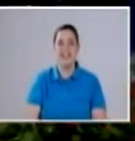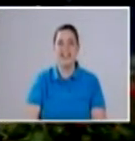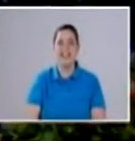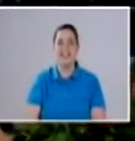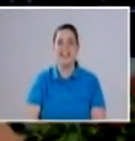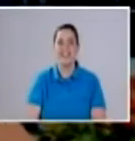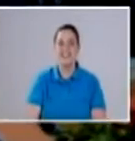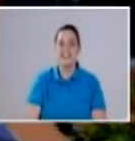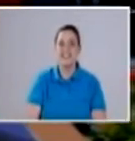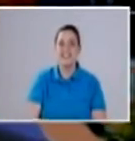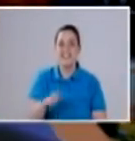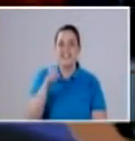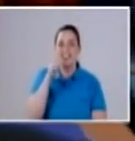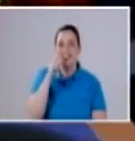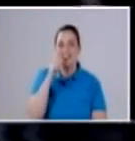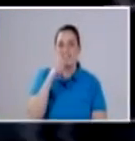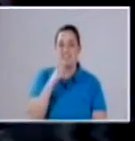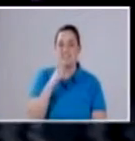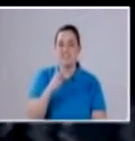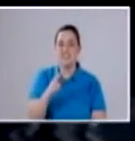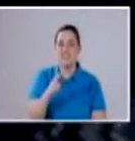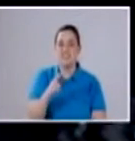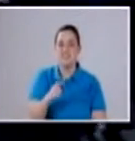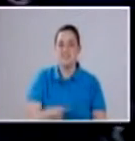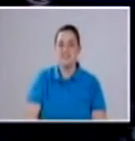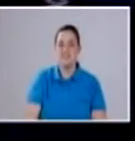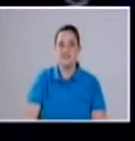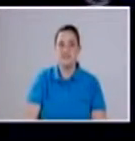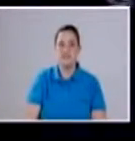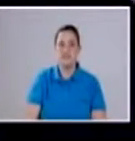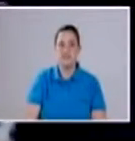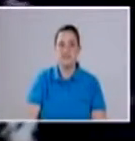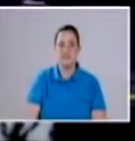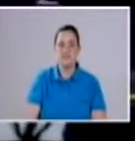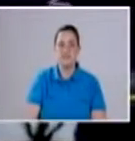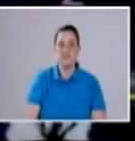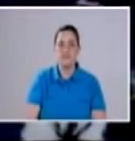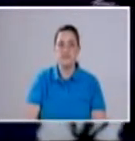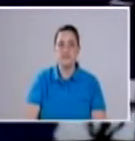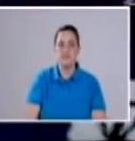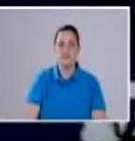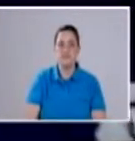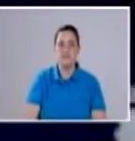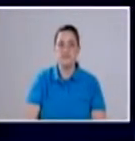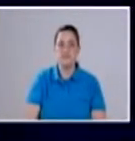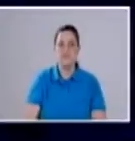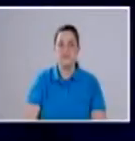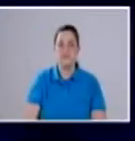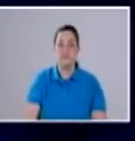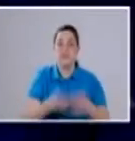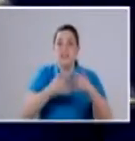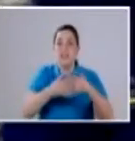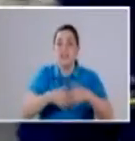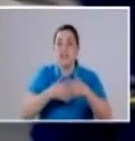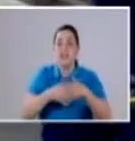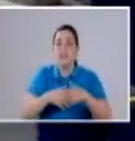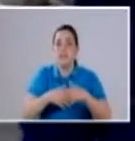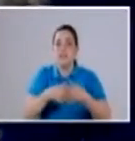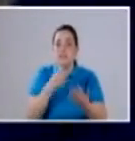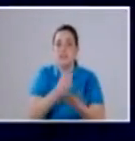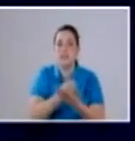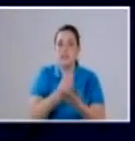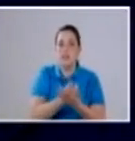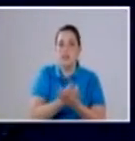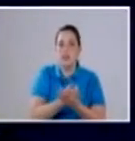dijo el jefe, muy alegre, nos dijo el jefe: muchacha, vamos a ir, la compañía pagó un tour